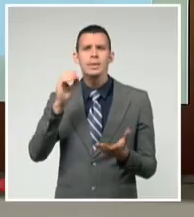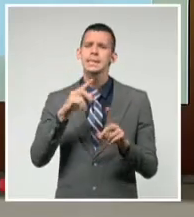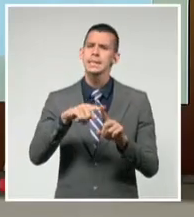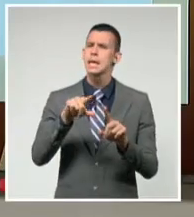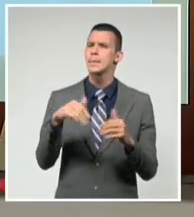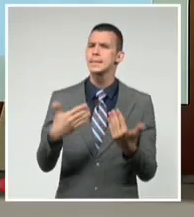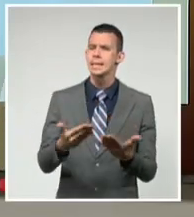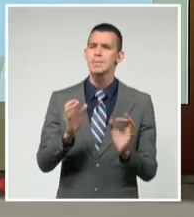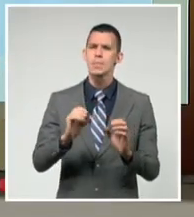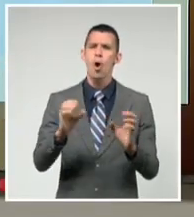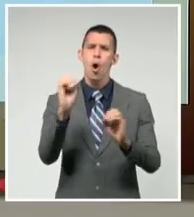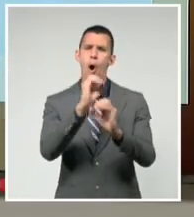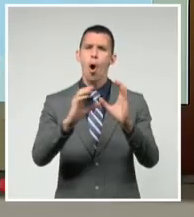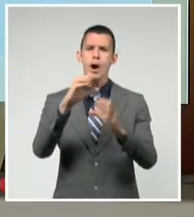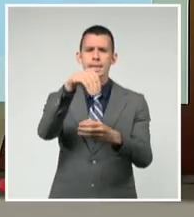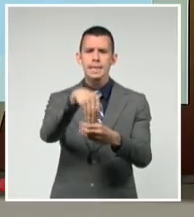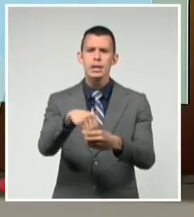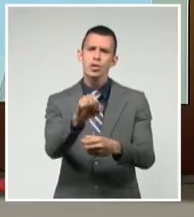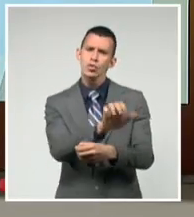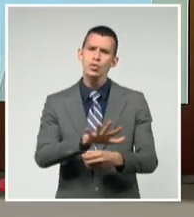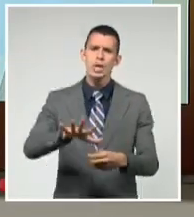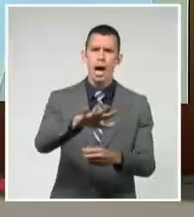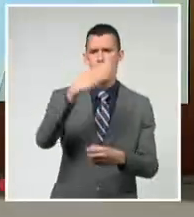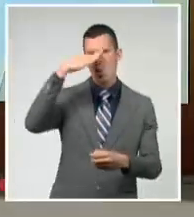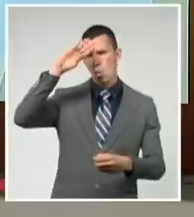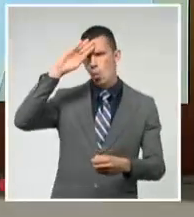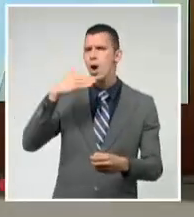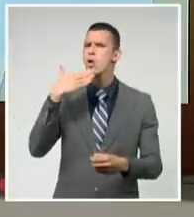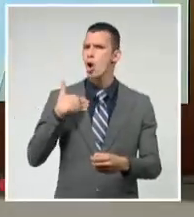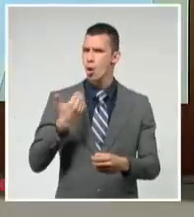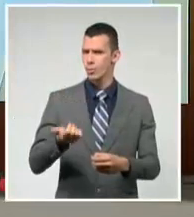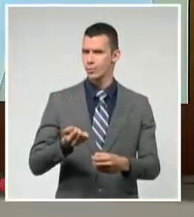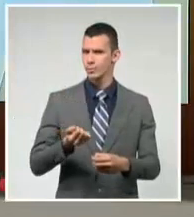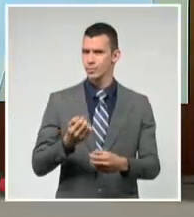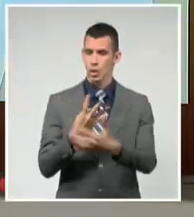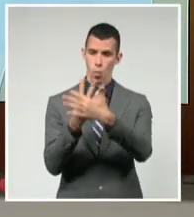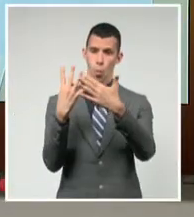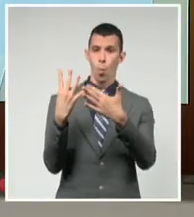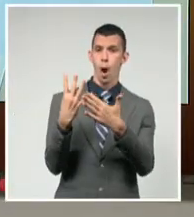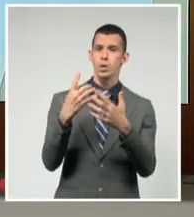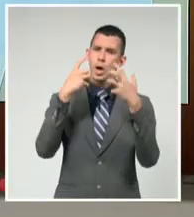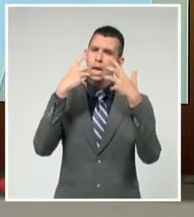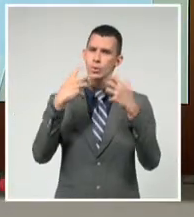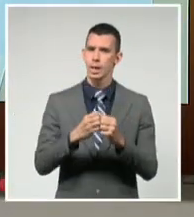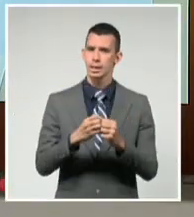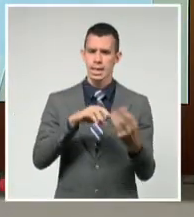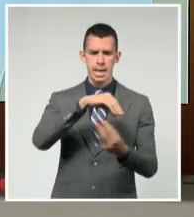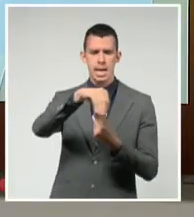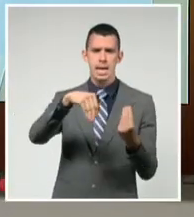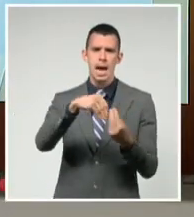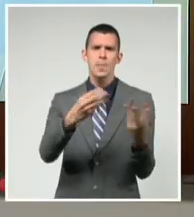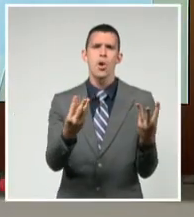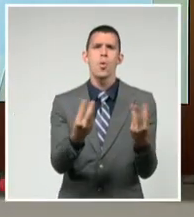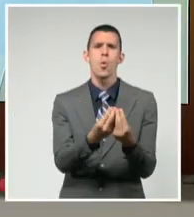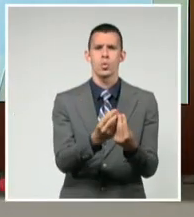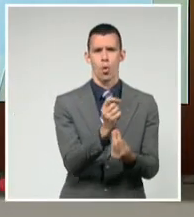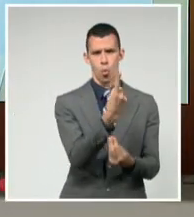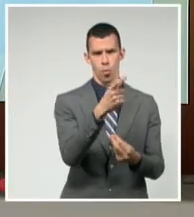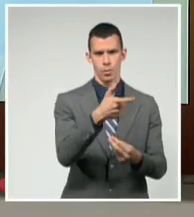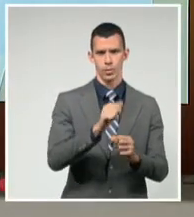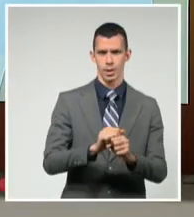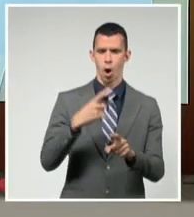está tarea en cuba incluye cuatro procesos fundamentales la unificación monetaria y cambiaria la eliminación de los subsidios excesivos y gratuidades